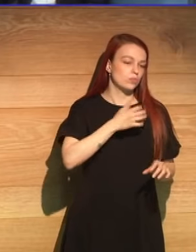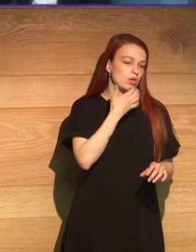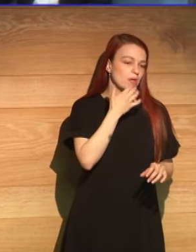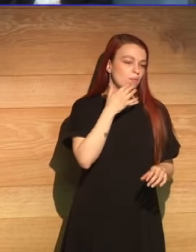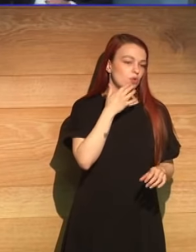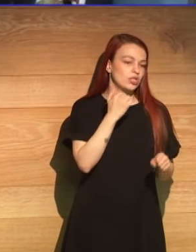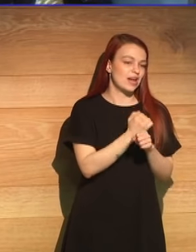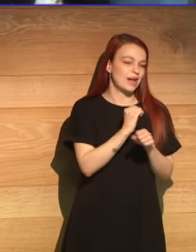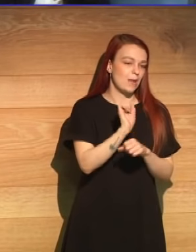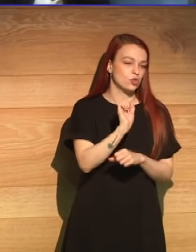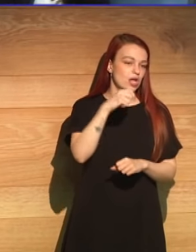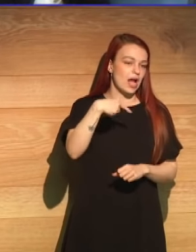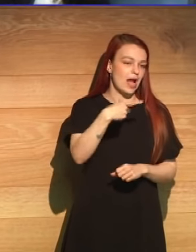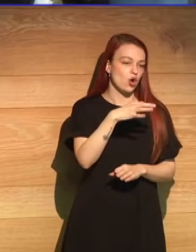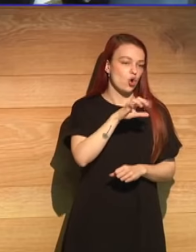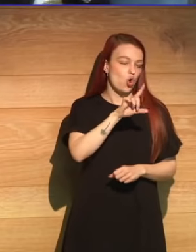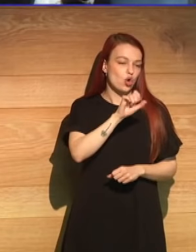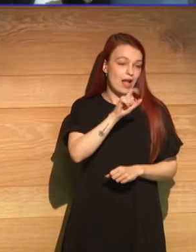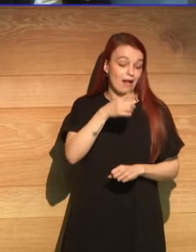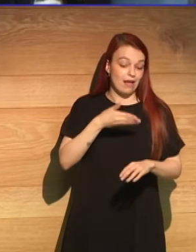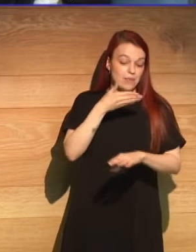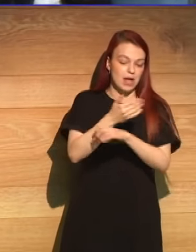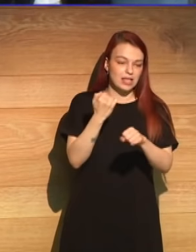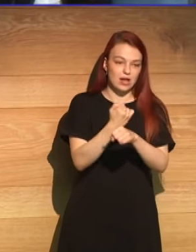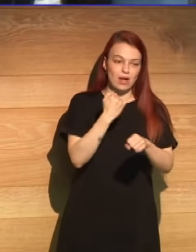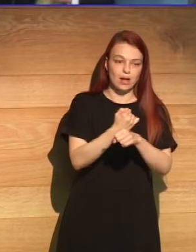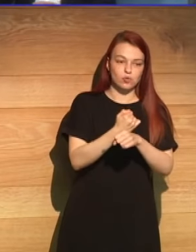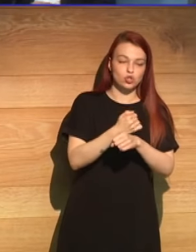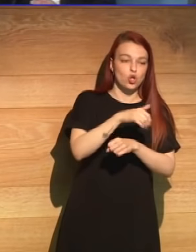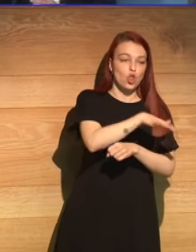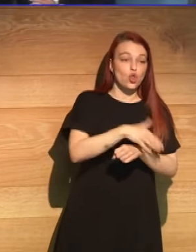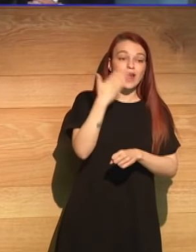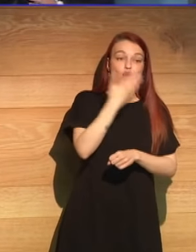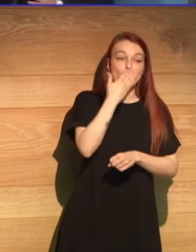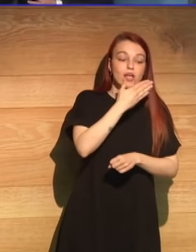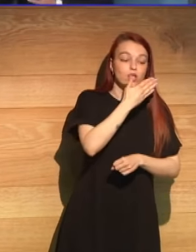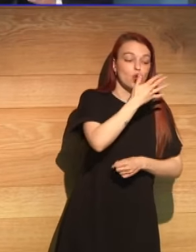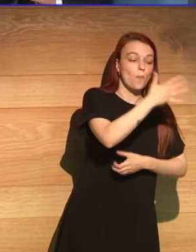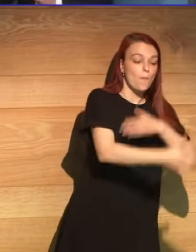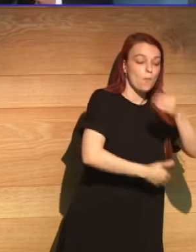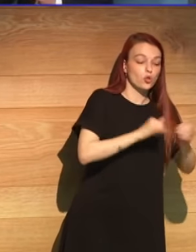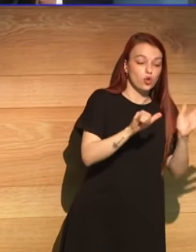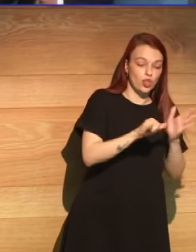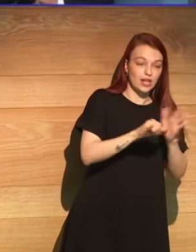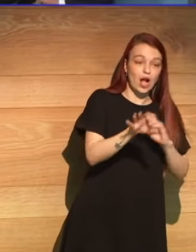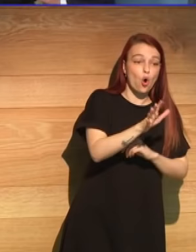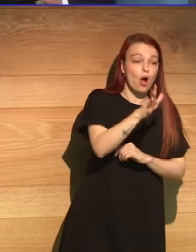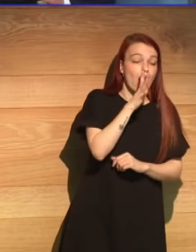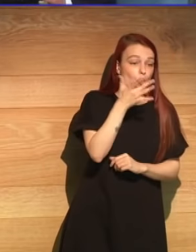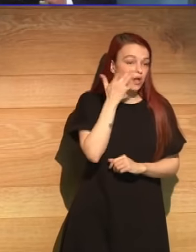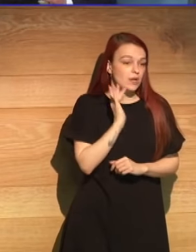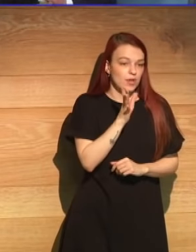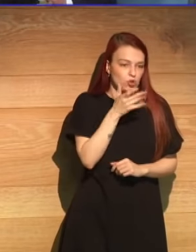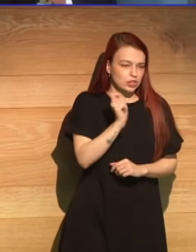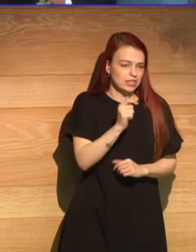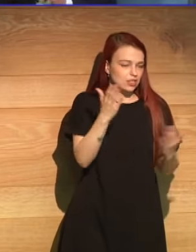En Angola estamos llevando pozos de agua a escuelas, puntos de lavado de mano y agua potable que muchas veces no tienen.